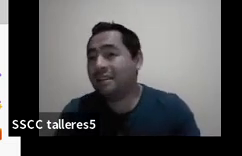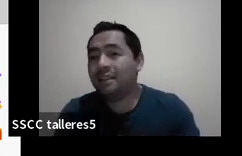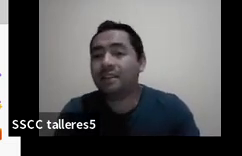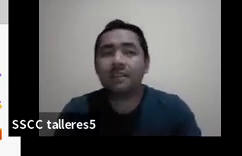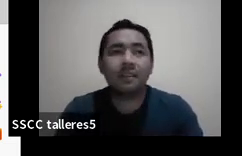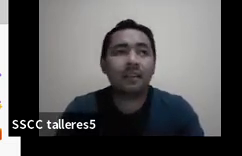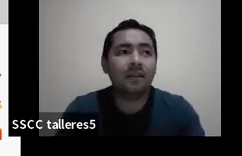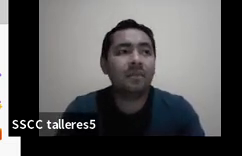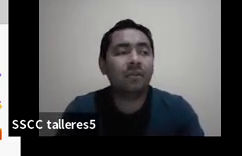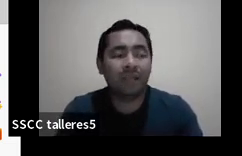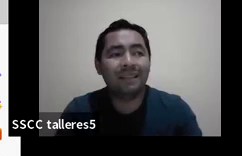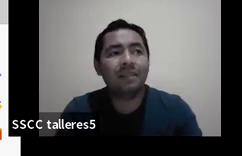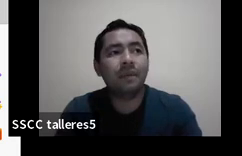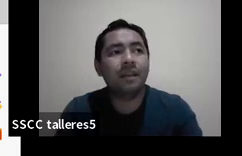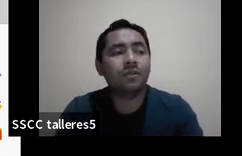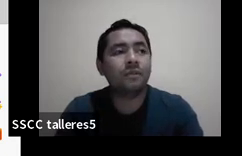caídas, accidentes durante el embarazo,